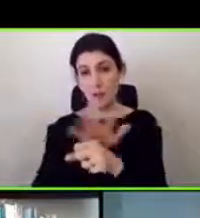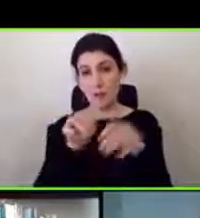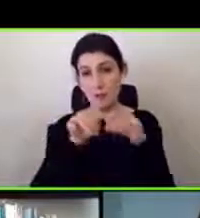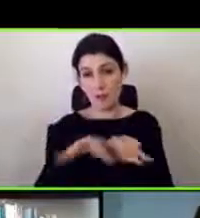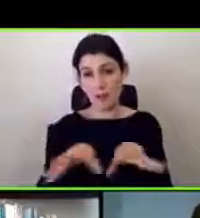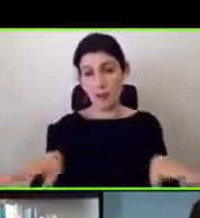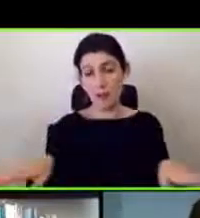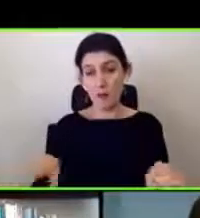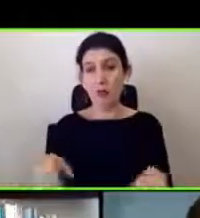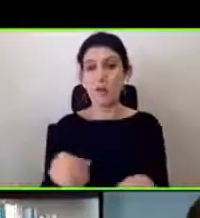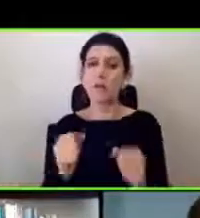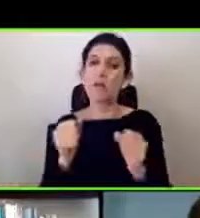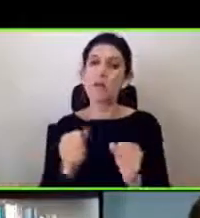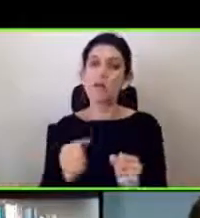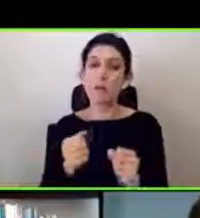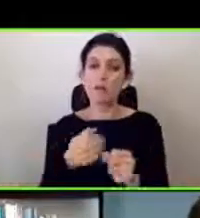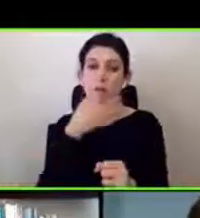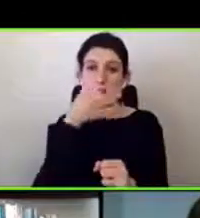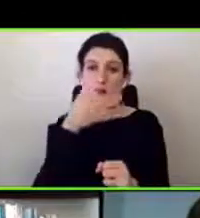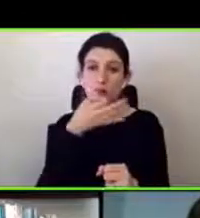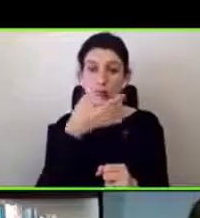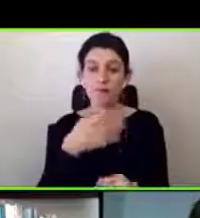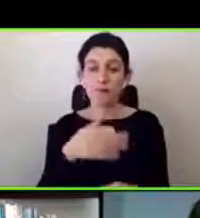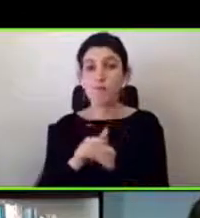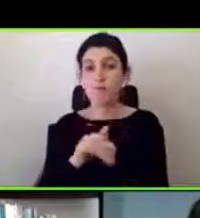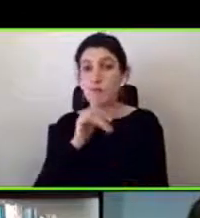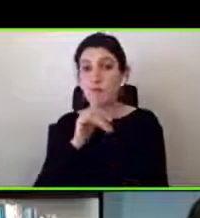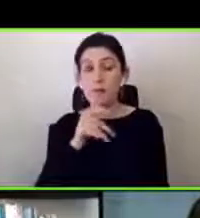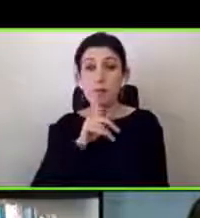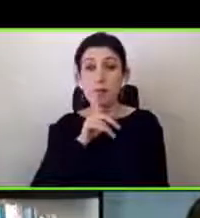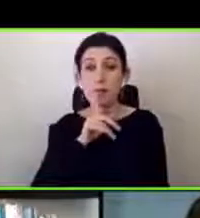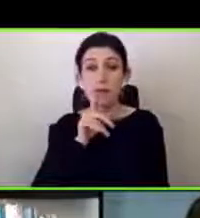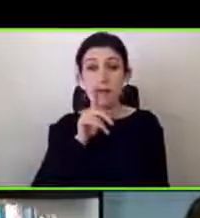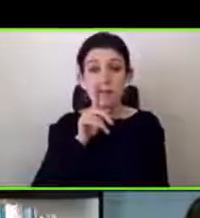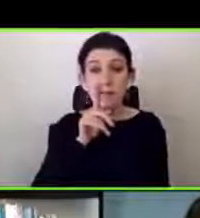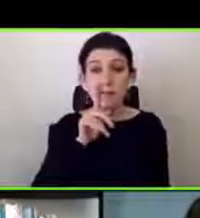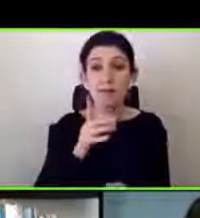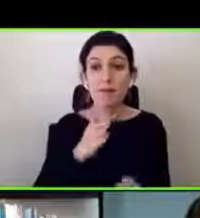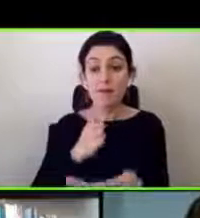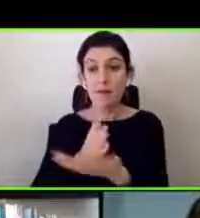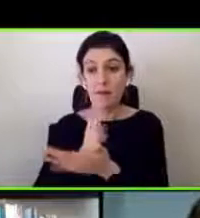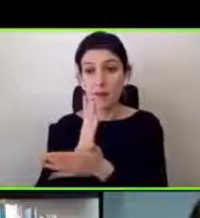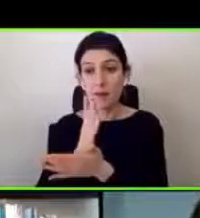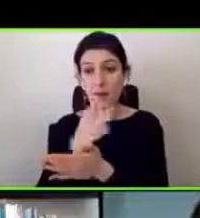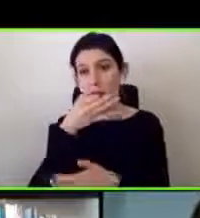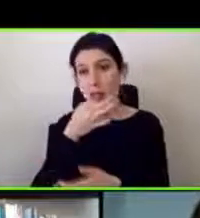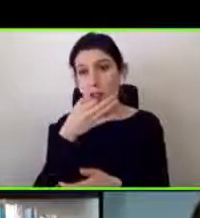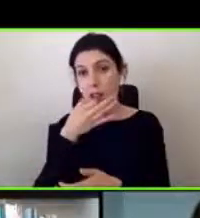recomendar? No sé, ¿quién quiere partir con sus recomendaciones?